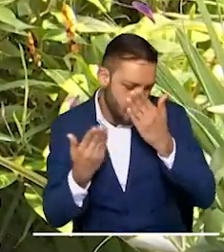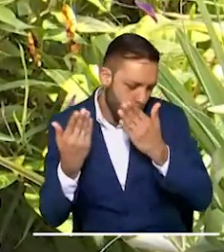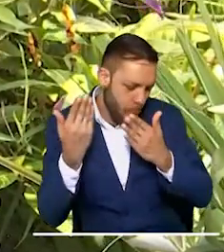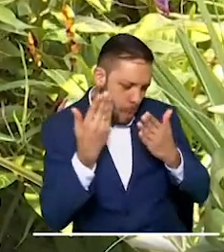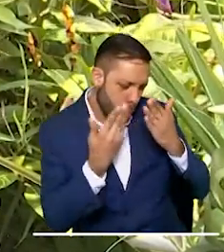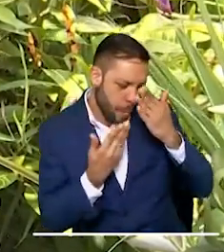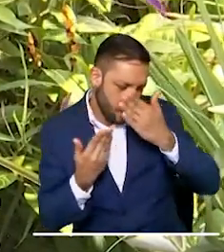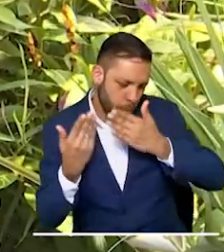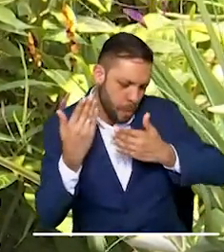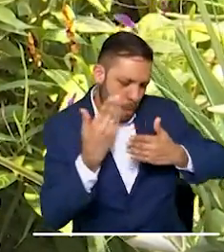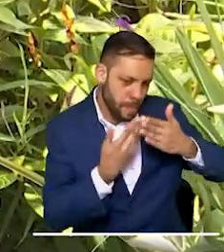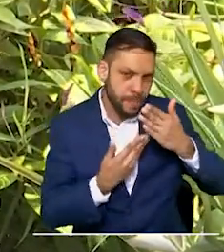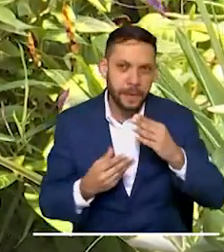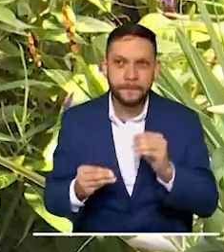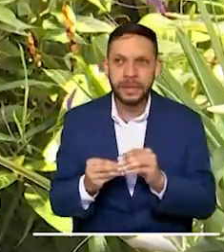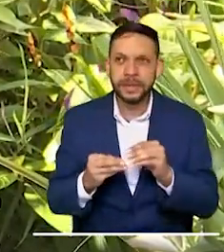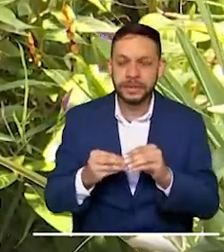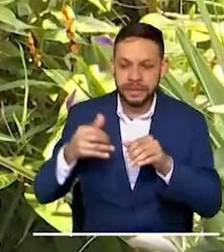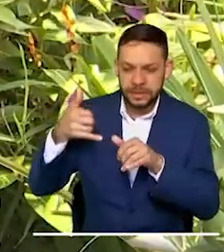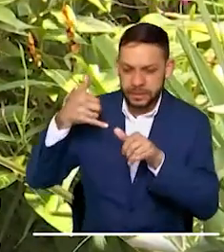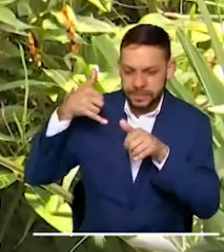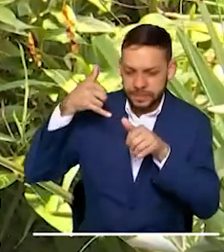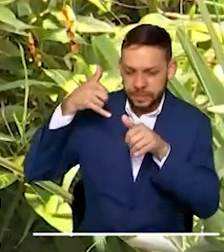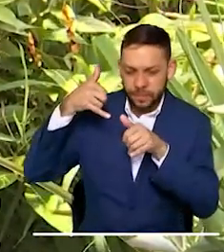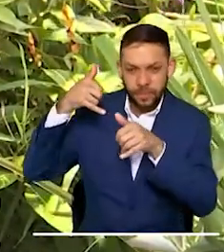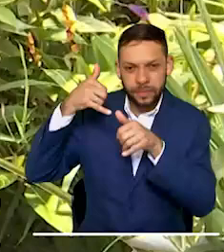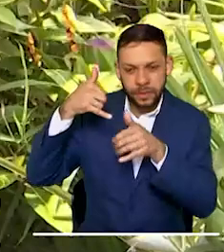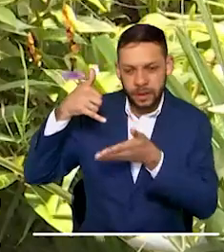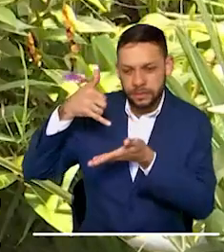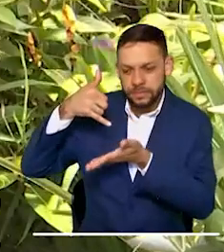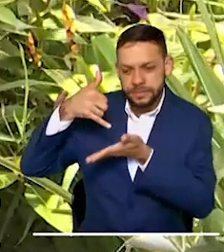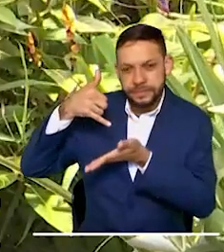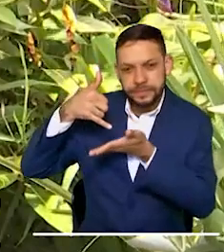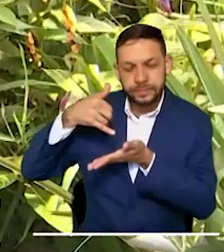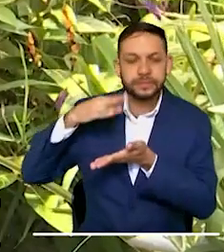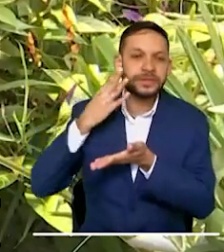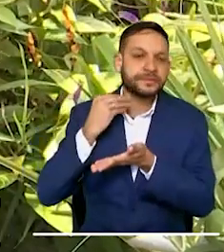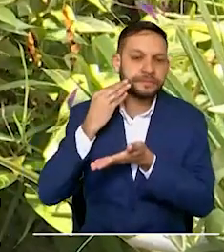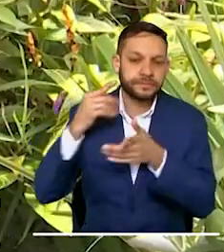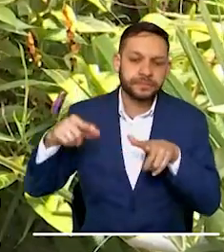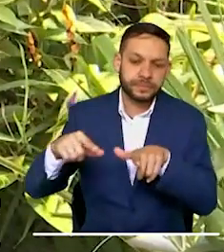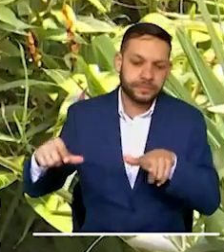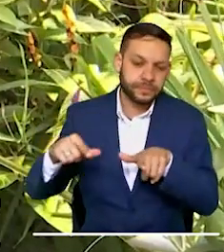el laboratorio le da una ayuda diagnóstica a los médicos muy